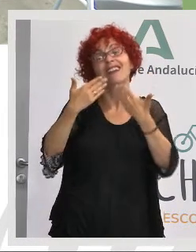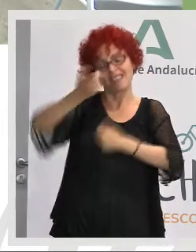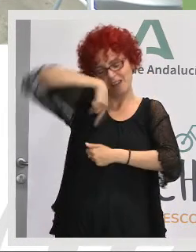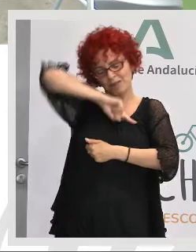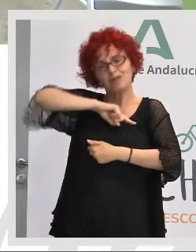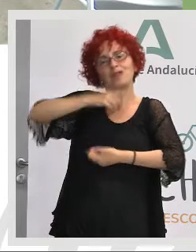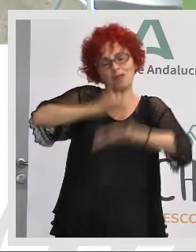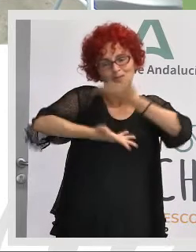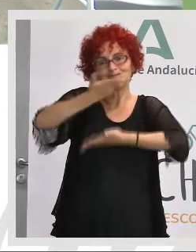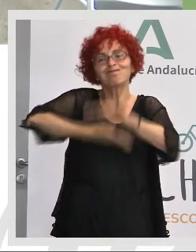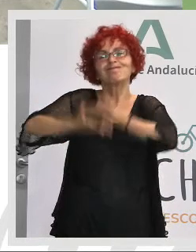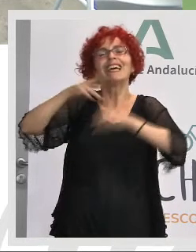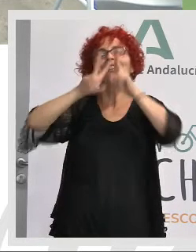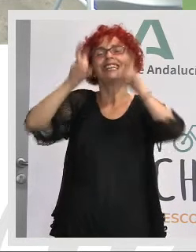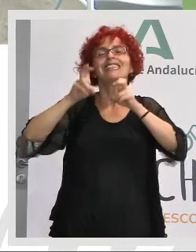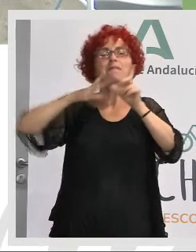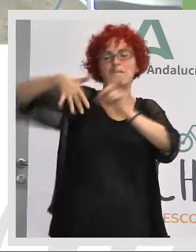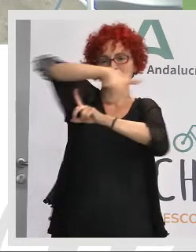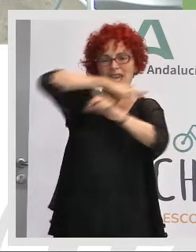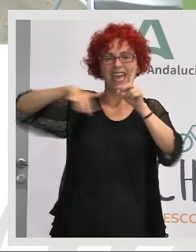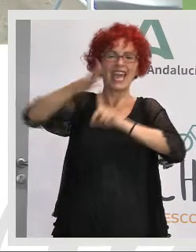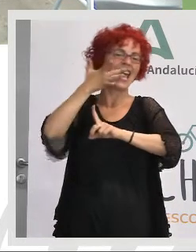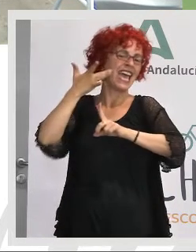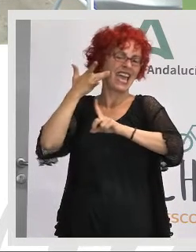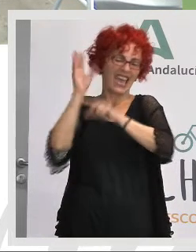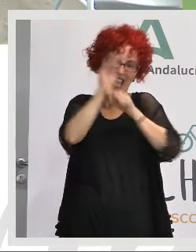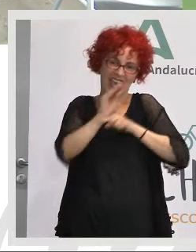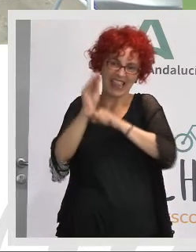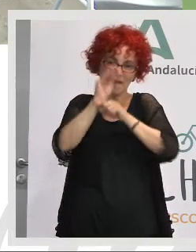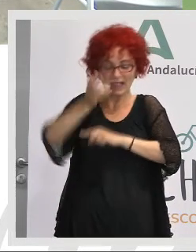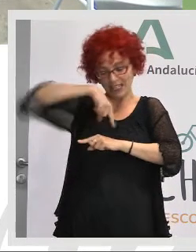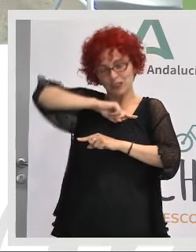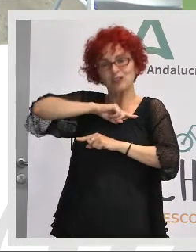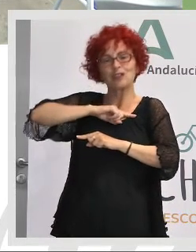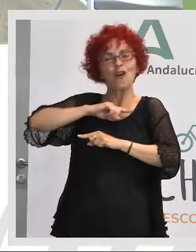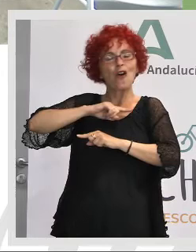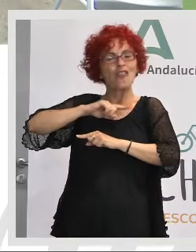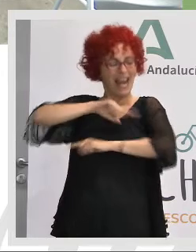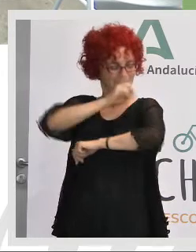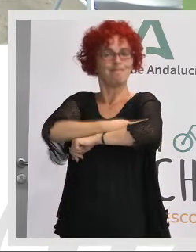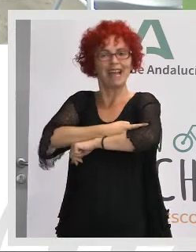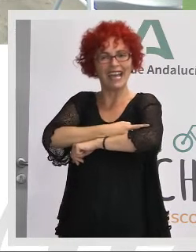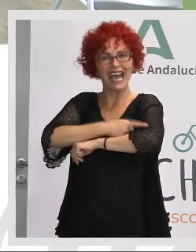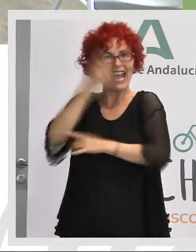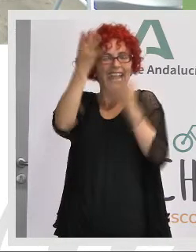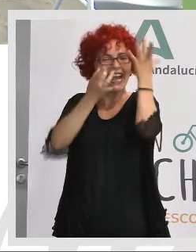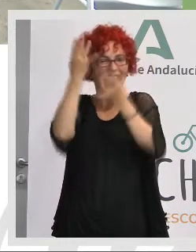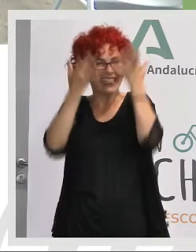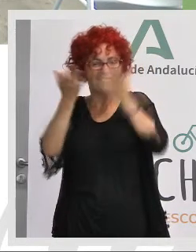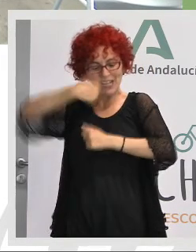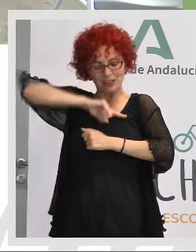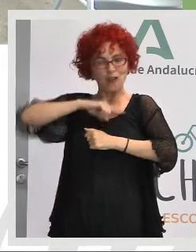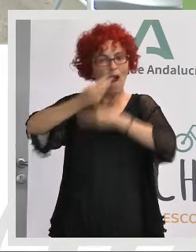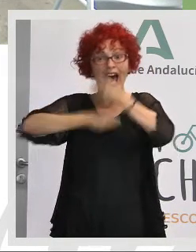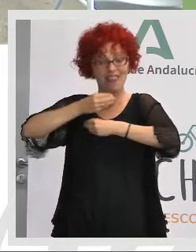nosotros. Desde nuestro centro han sido años de progreso en la sostenibilidad, donde el coraje, creatividad y ambición por llevar a cabo nuevos